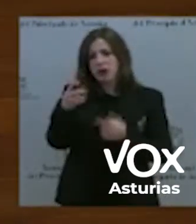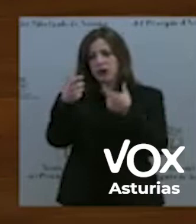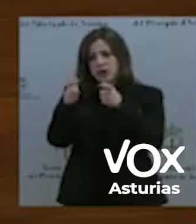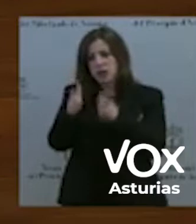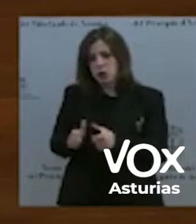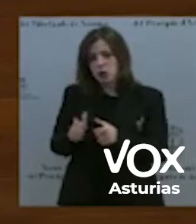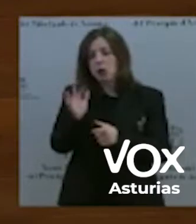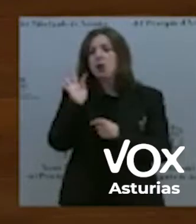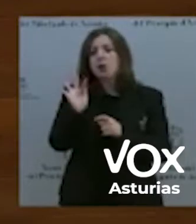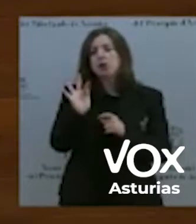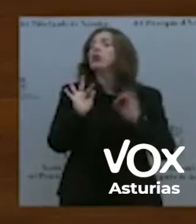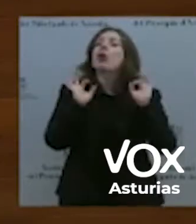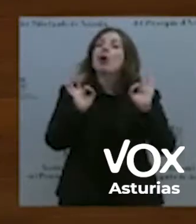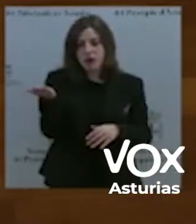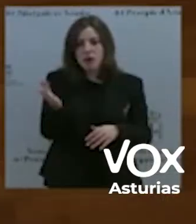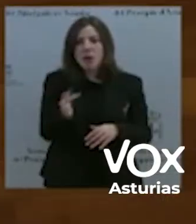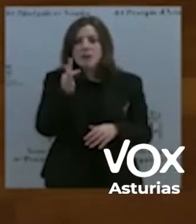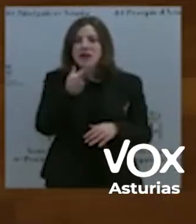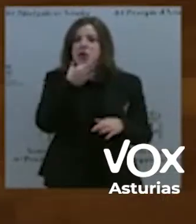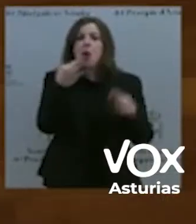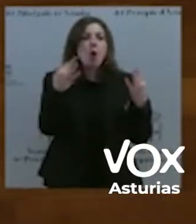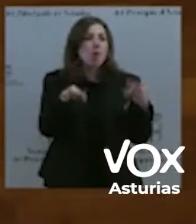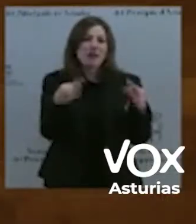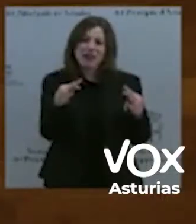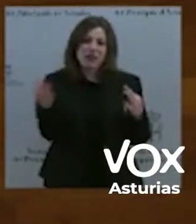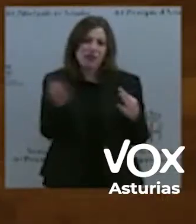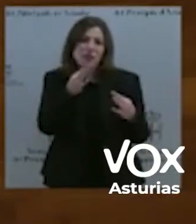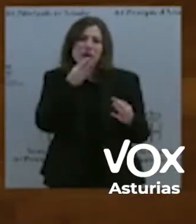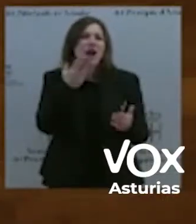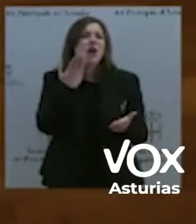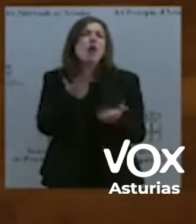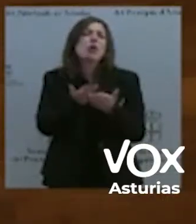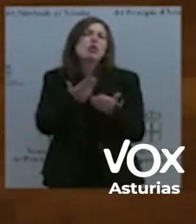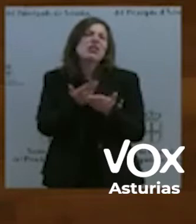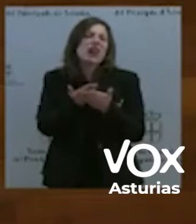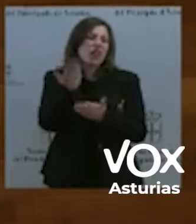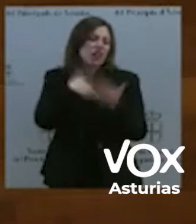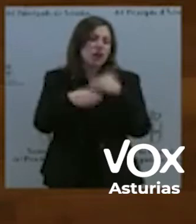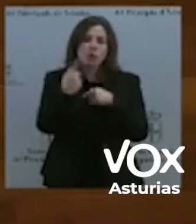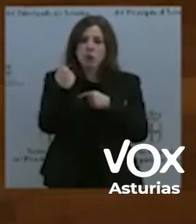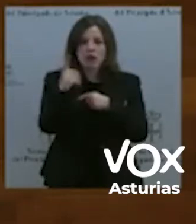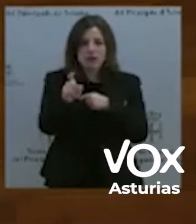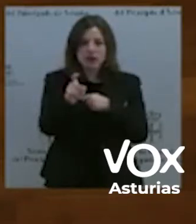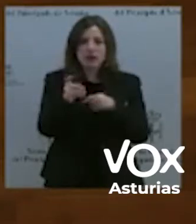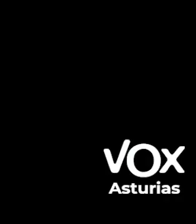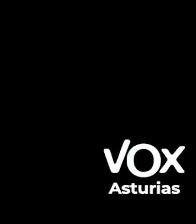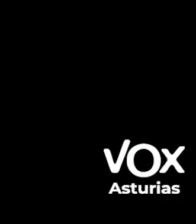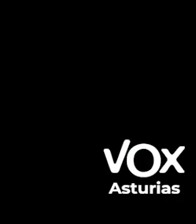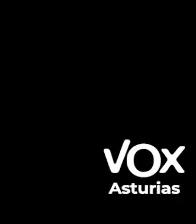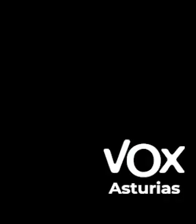socialcomunista, ese que no iba a dejar a nadie atrás. Su mala gestión está produciendo un problema